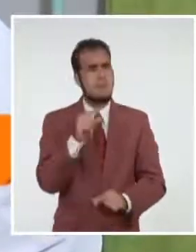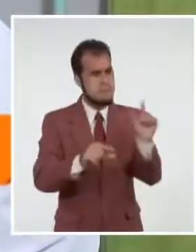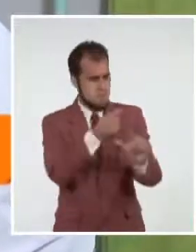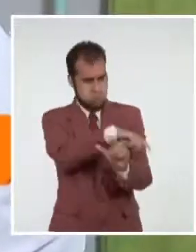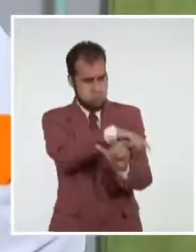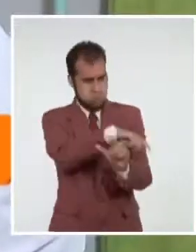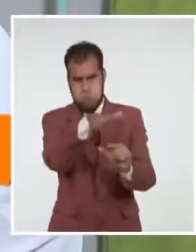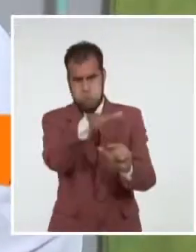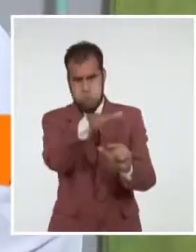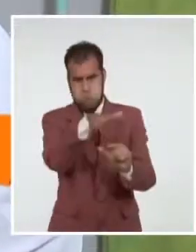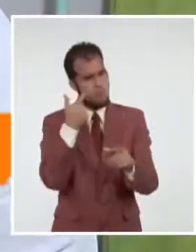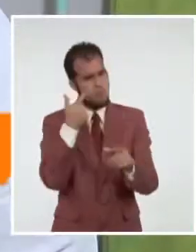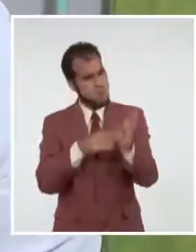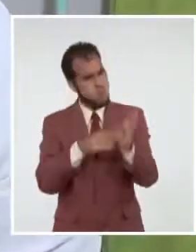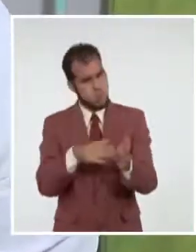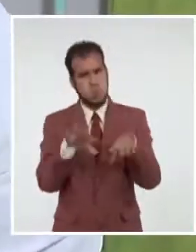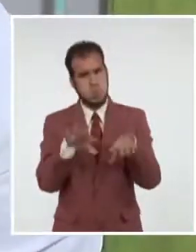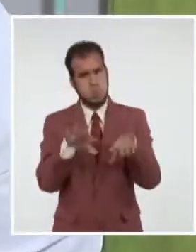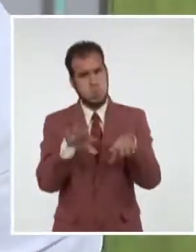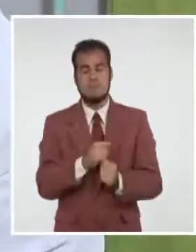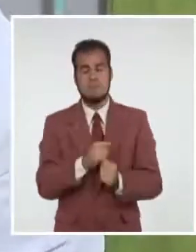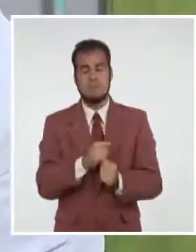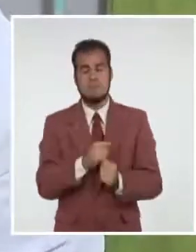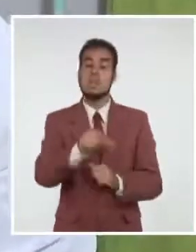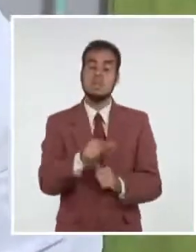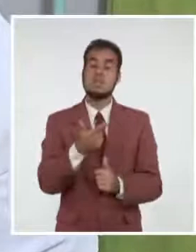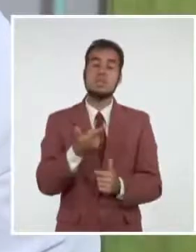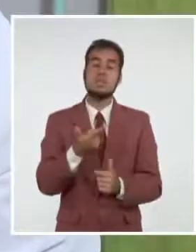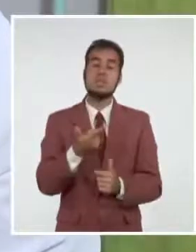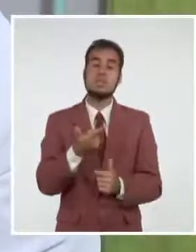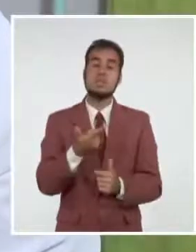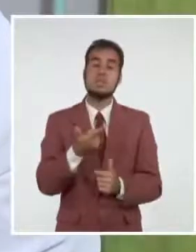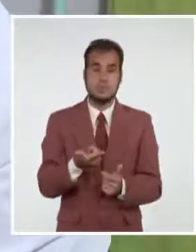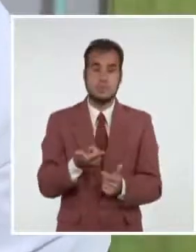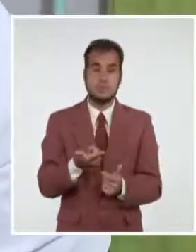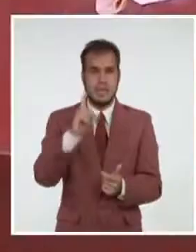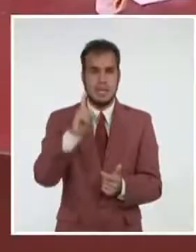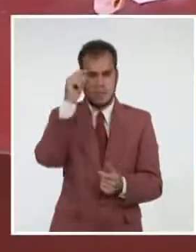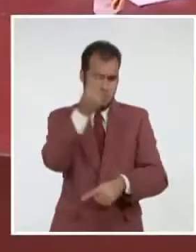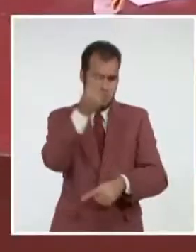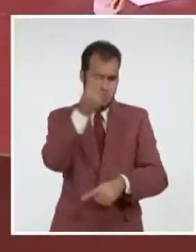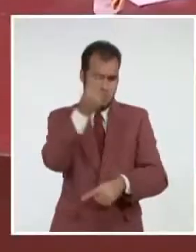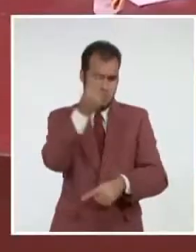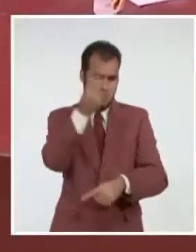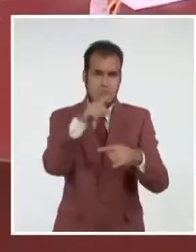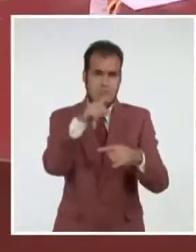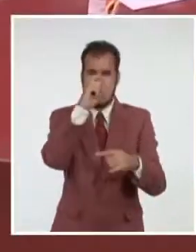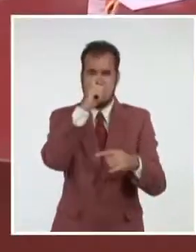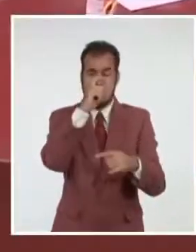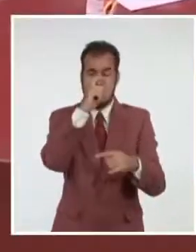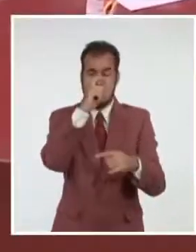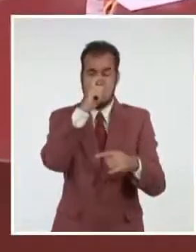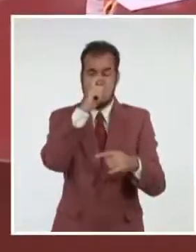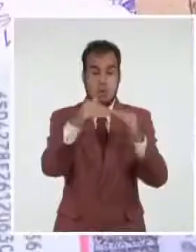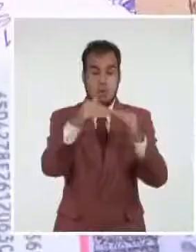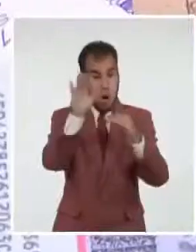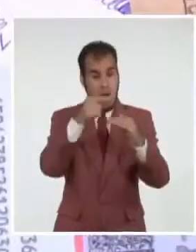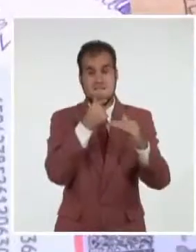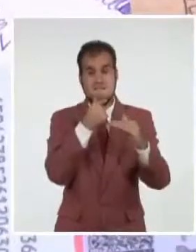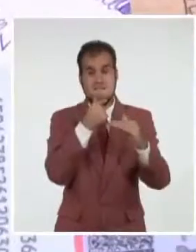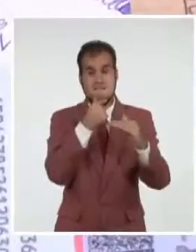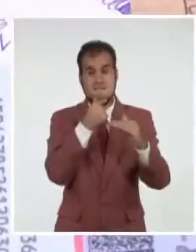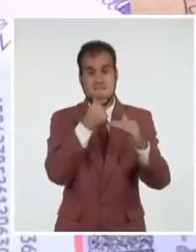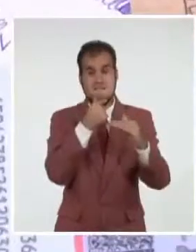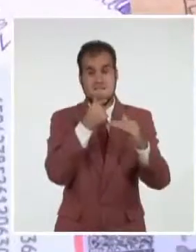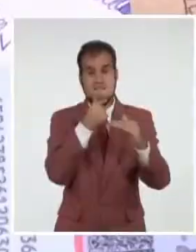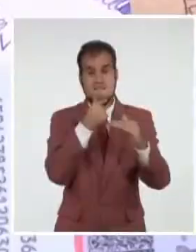asistiendo, principalmente los pacientes de los vulnerables, de los mayores de 60, son los que más han asistido